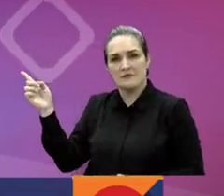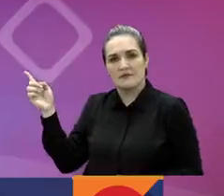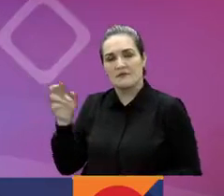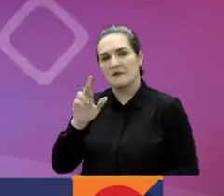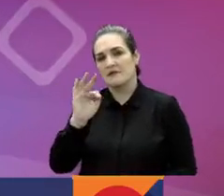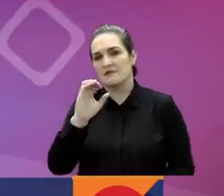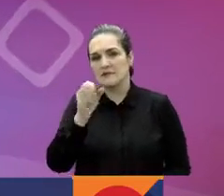RTBC Noticias.